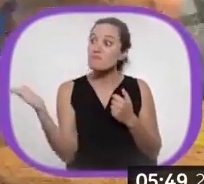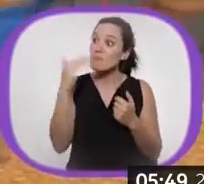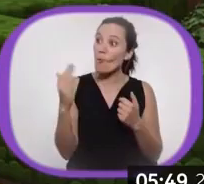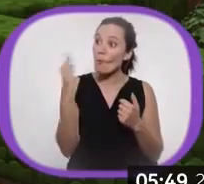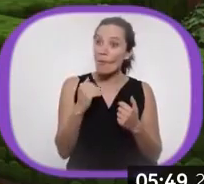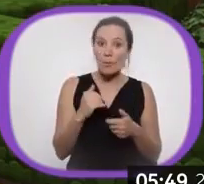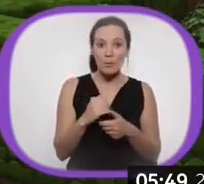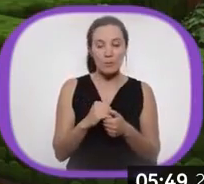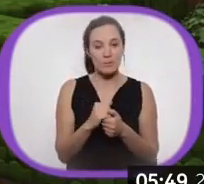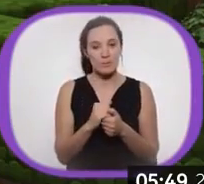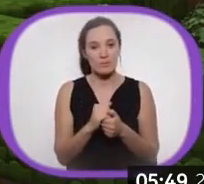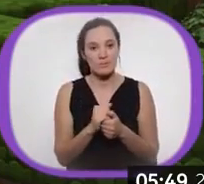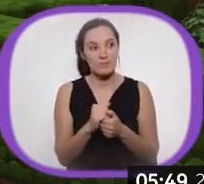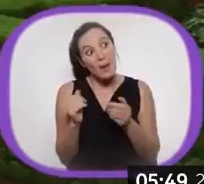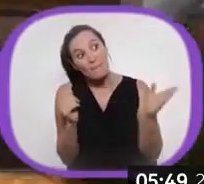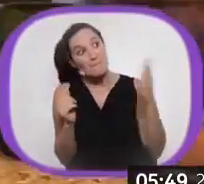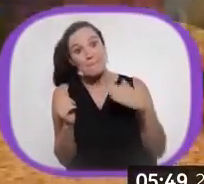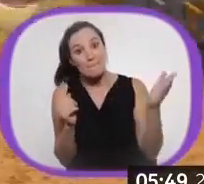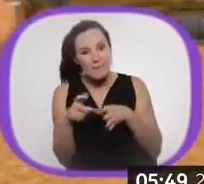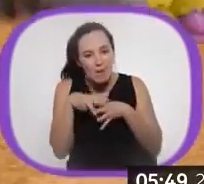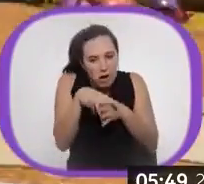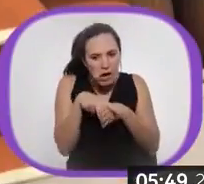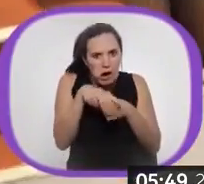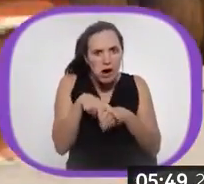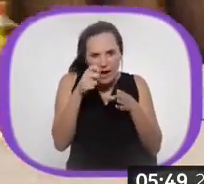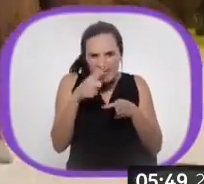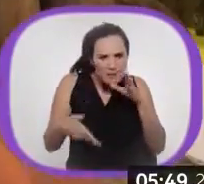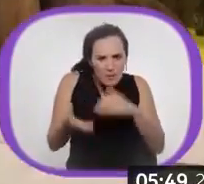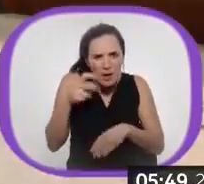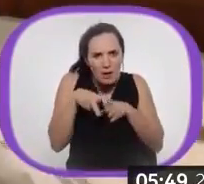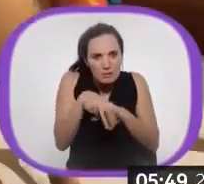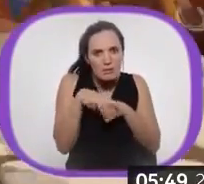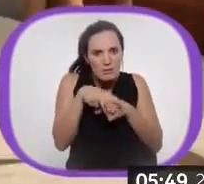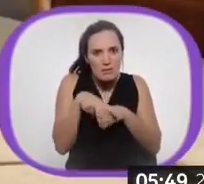Mike! ¡Vamos, Galahad! ¡Más rápido, Mike! ¡Tú puedes!